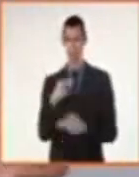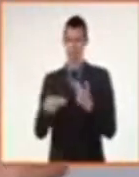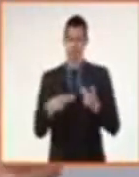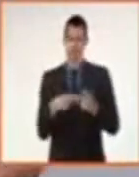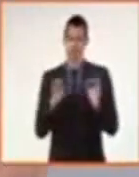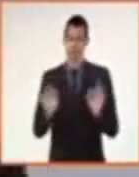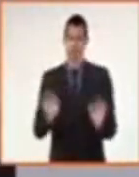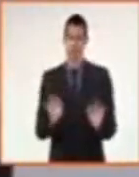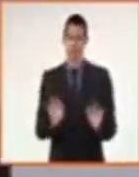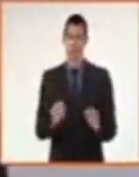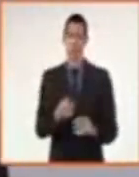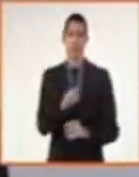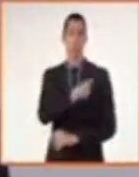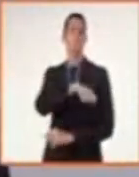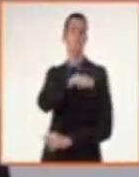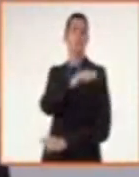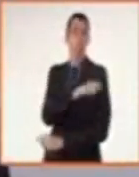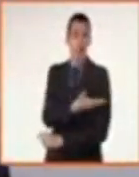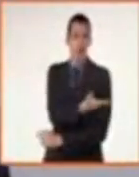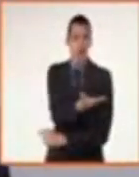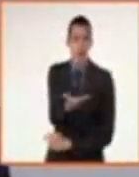está de acuerdo finalmente termina